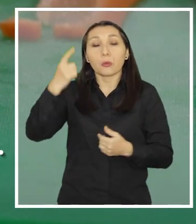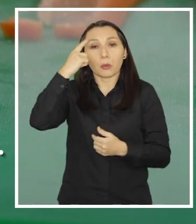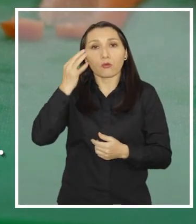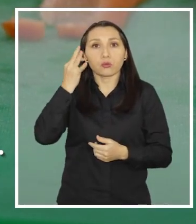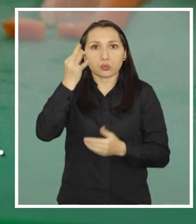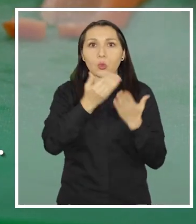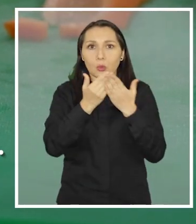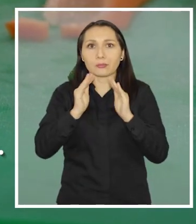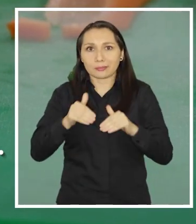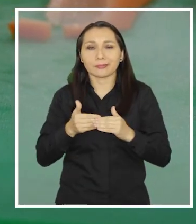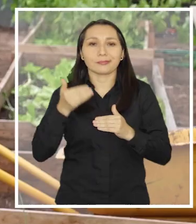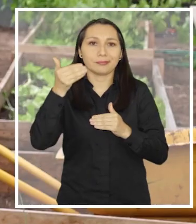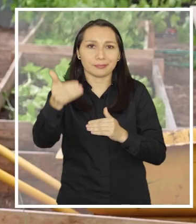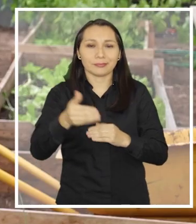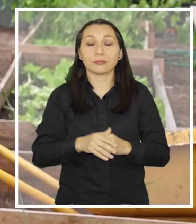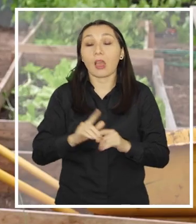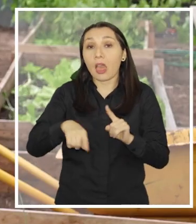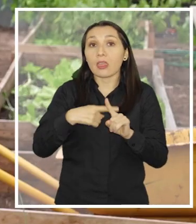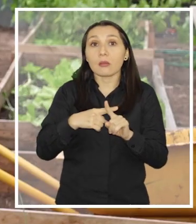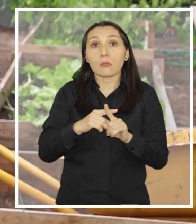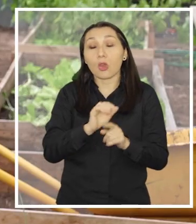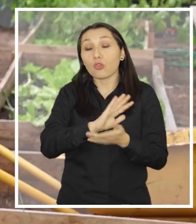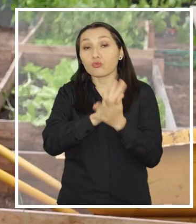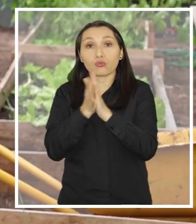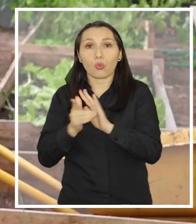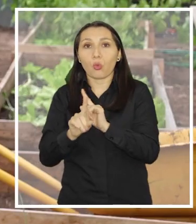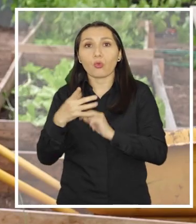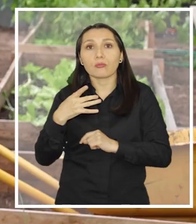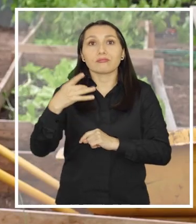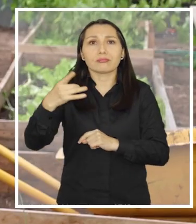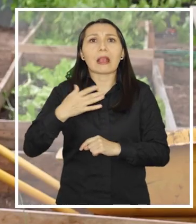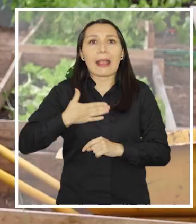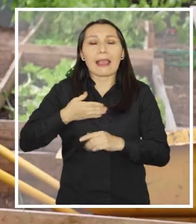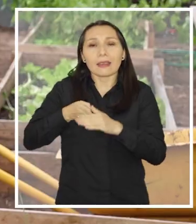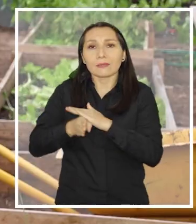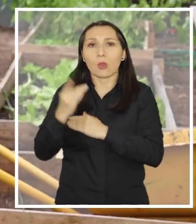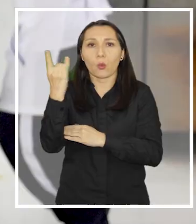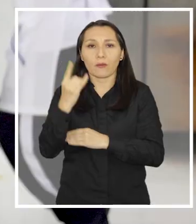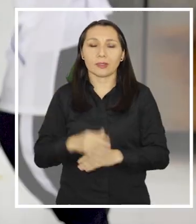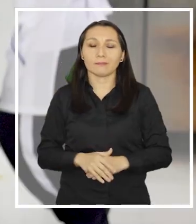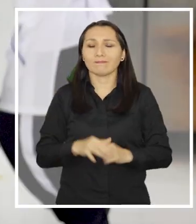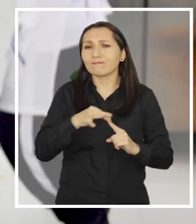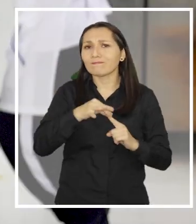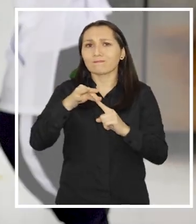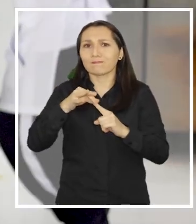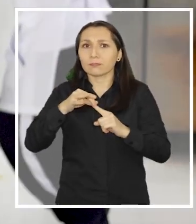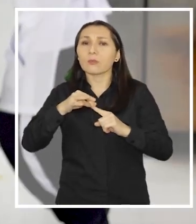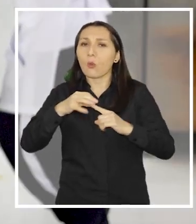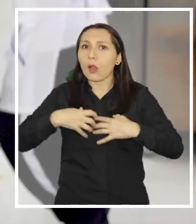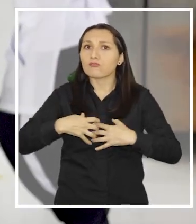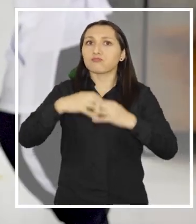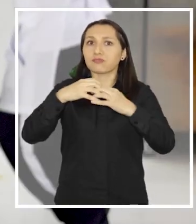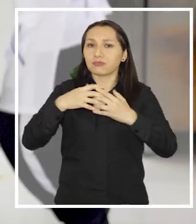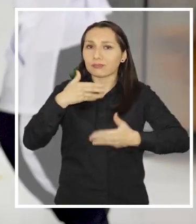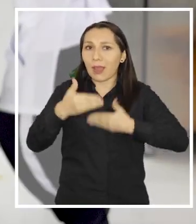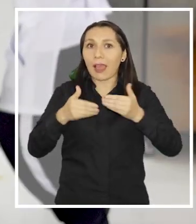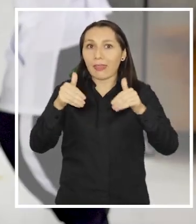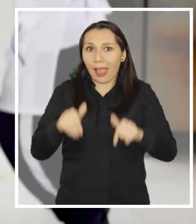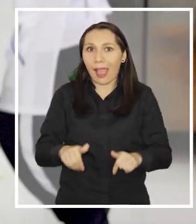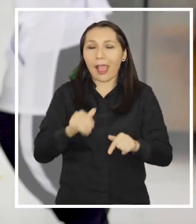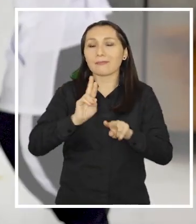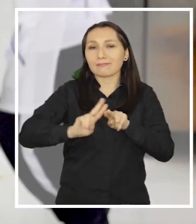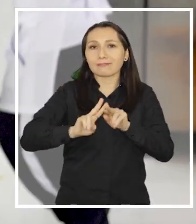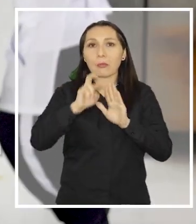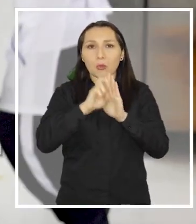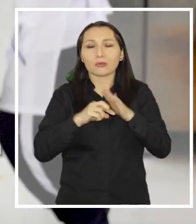que yo pienso estudiar eso. Además de que no todos optan por irse a la universidad. La principal fortaleza que tuvimos a la hora de sacar